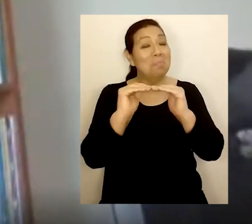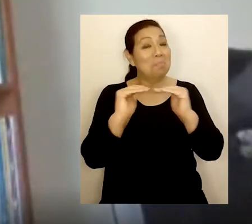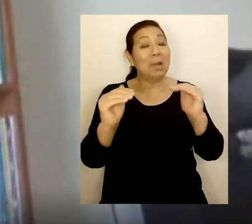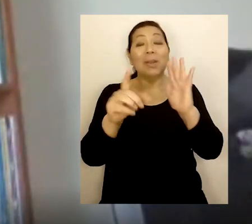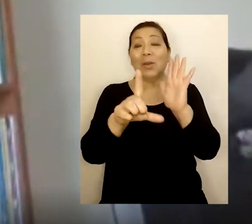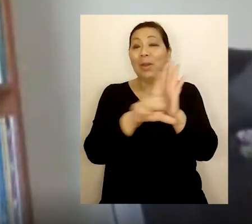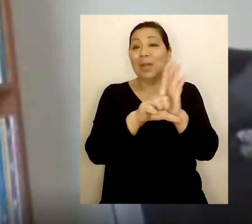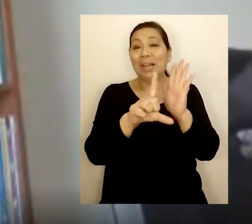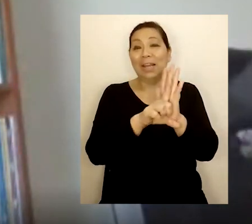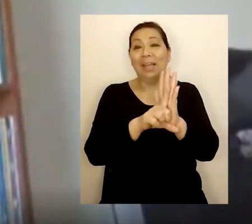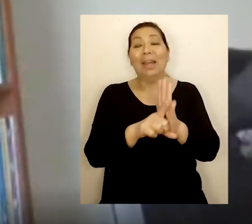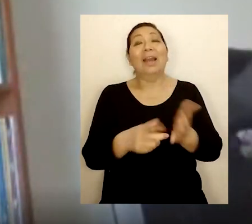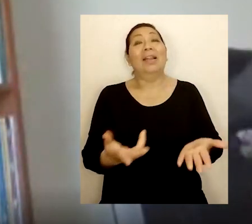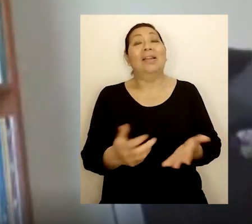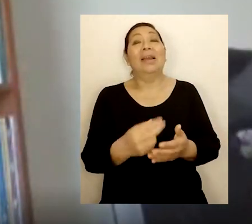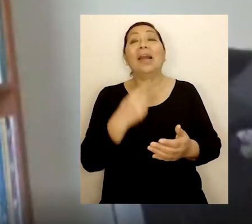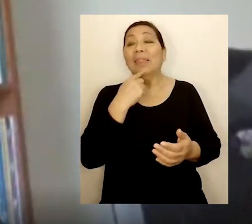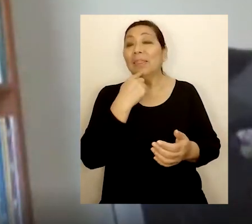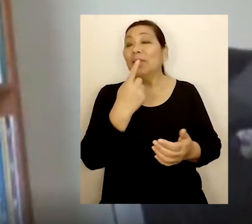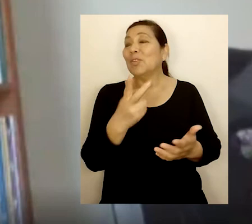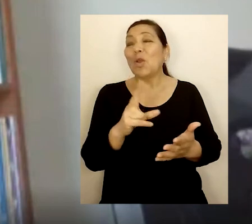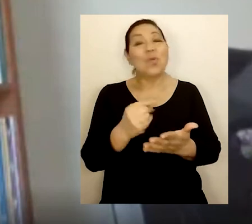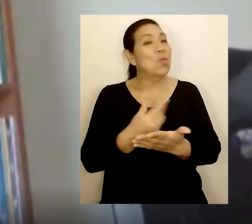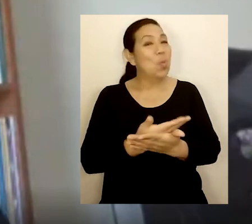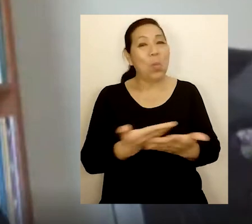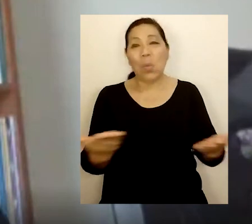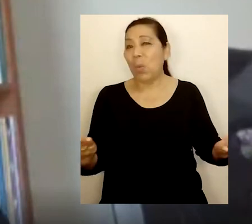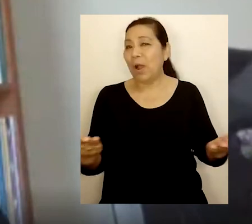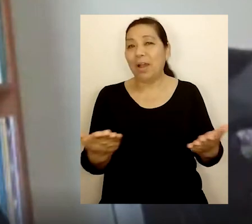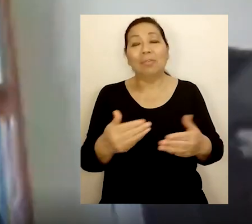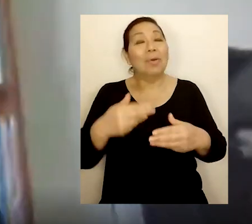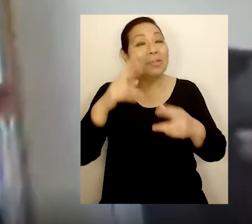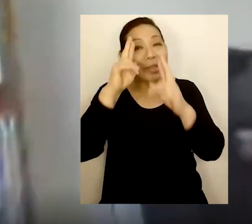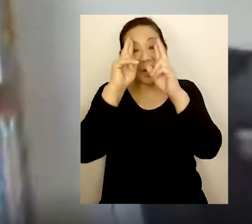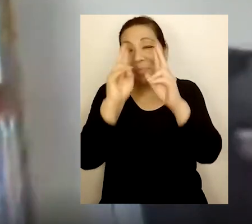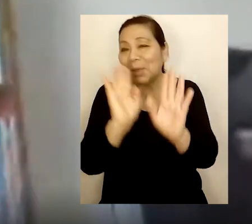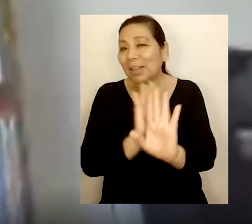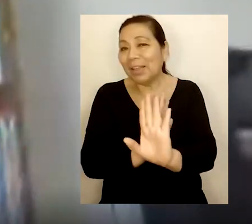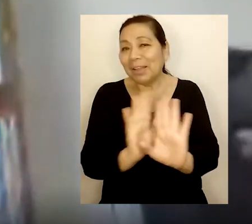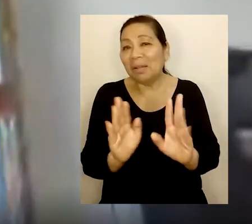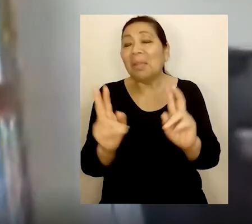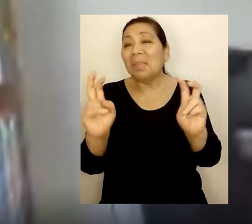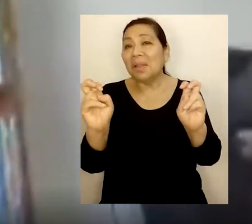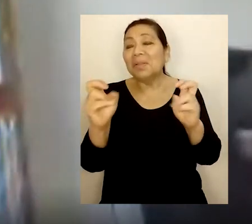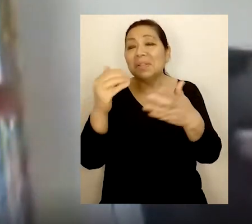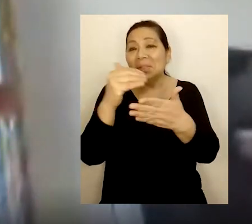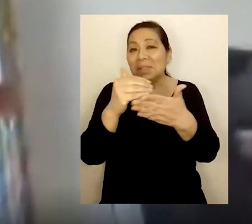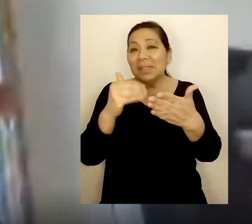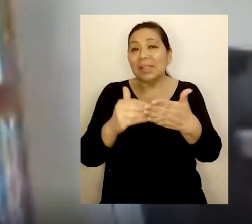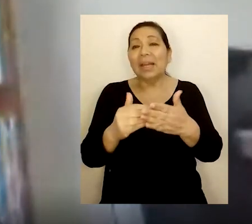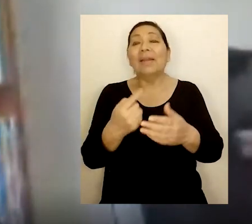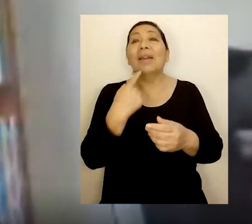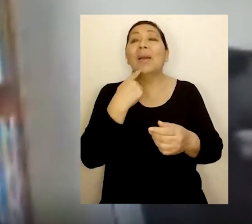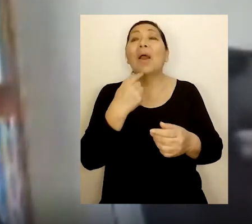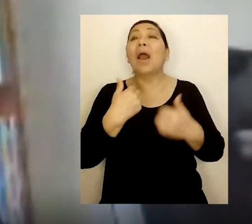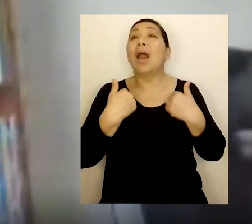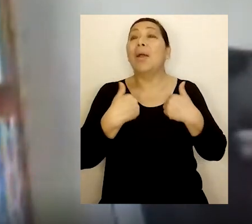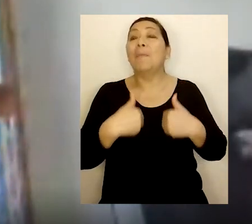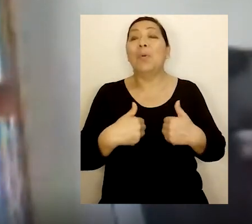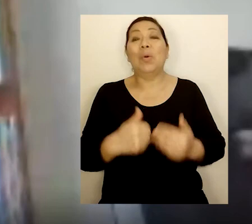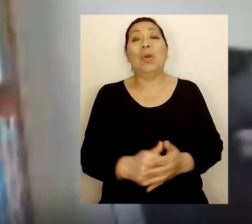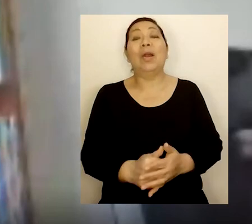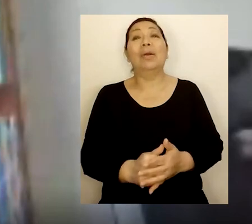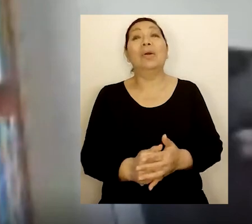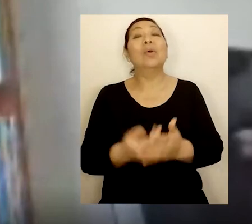margen legal. En ese caso, nosotros advertimos que no hay ninguna vulneración. Ahora bien, la tesis puntual que señala el señor abogado es